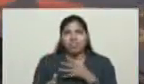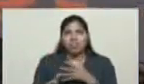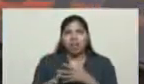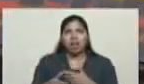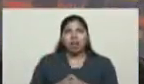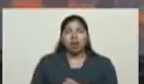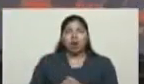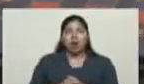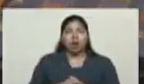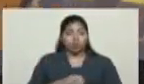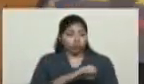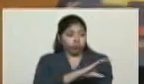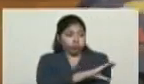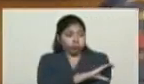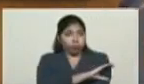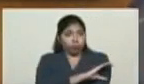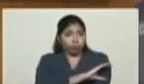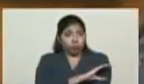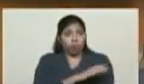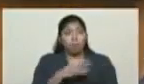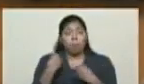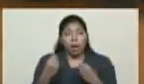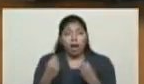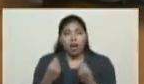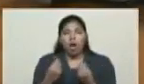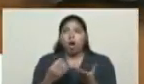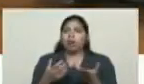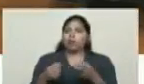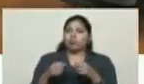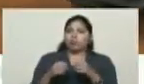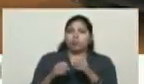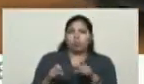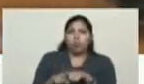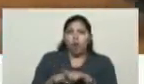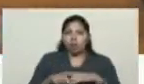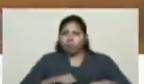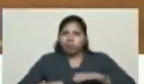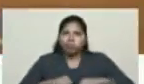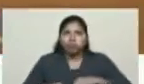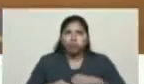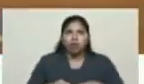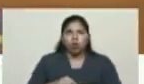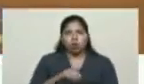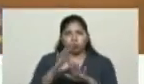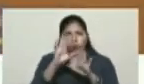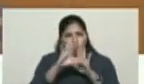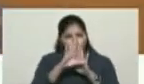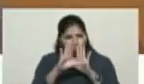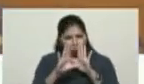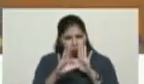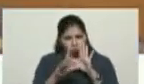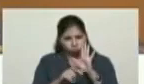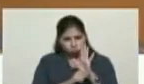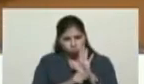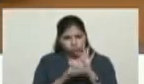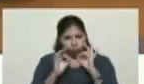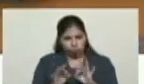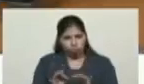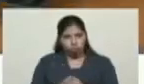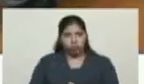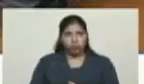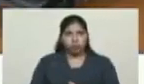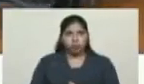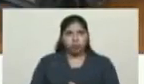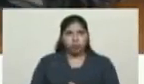Con las investigaciones realizadas a esta hora, no queda duda de la participación directa en el